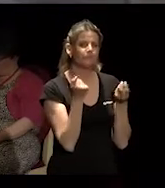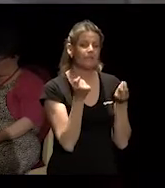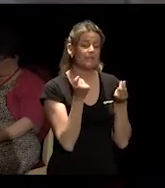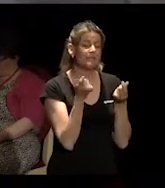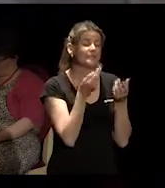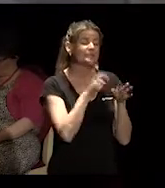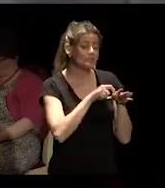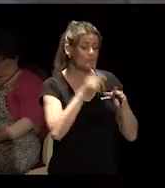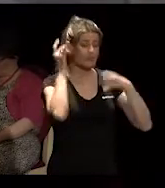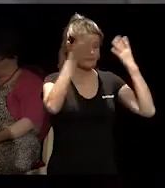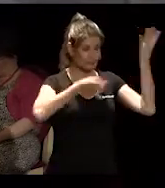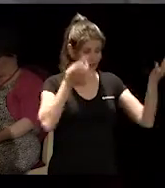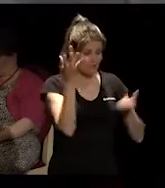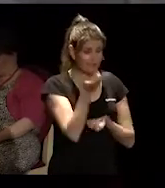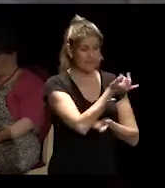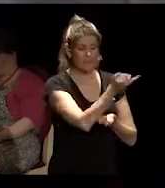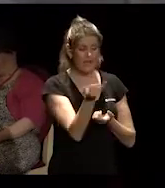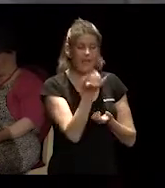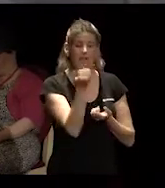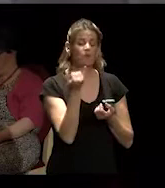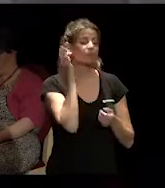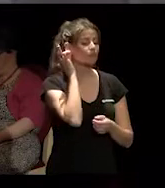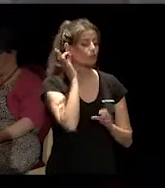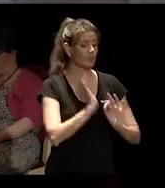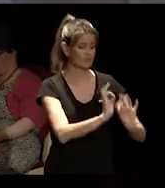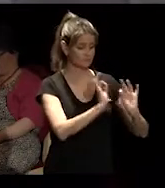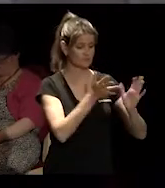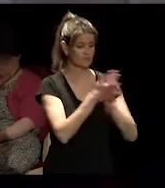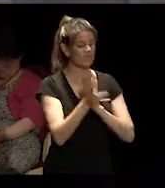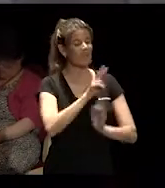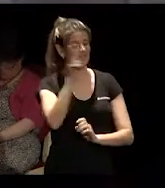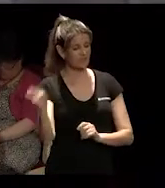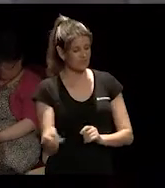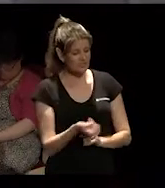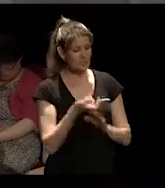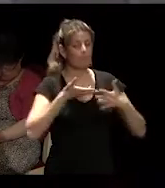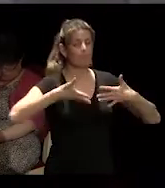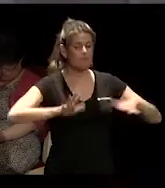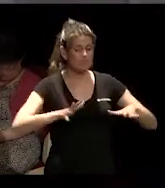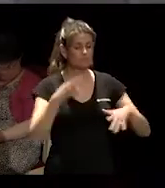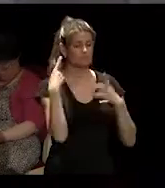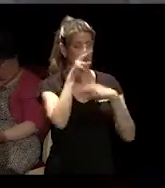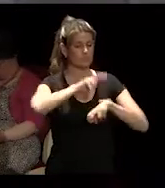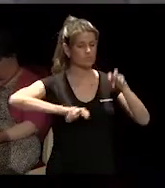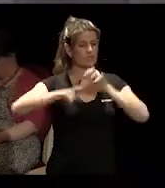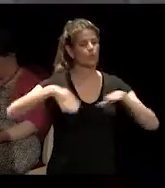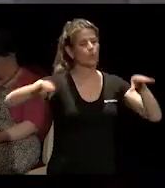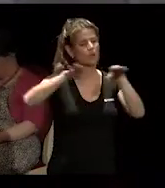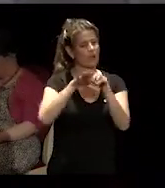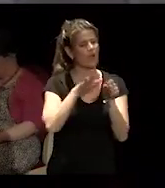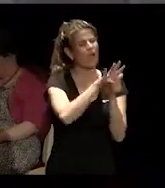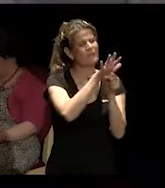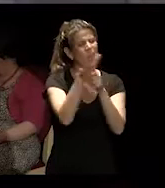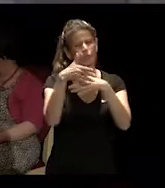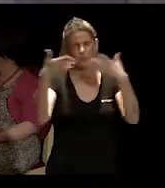de actividad hay de mujer, que partimos de esta diversidad, pero tenemos que buscar esa igualdad en cualquier ámbito.